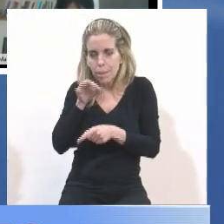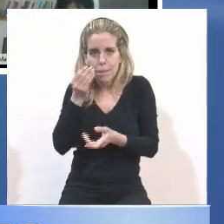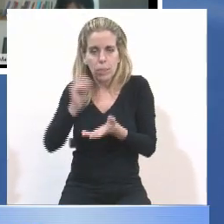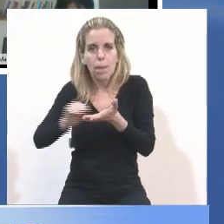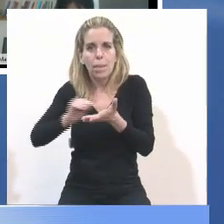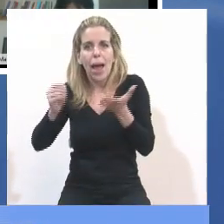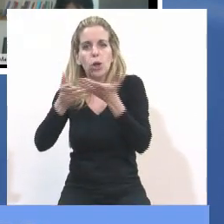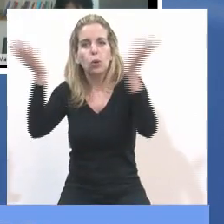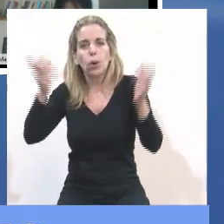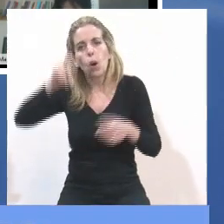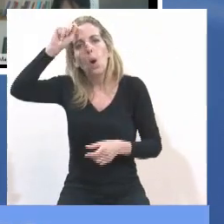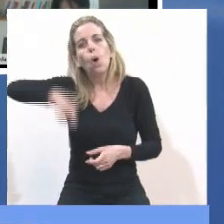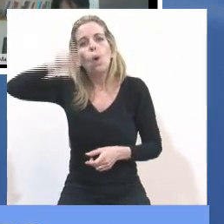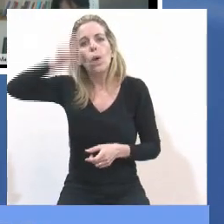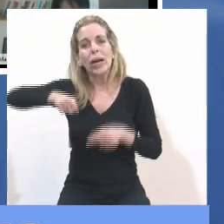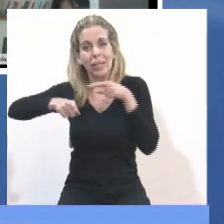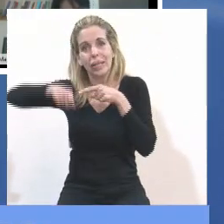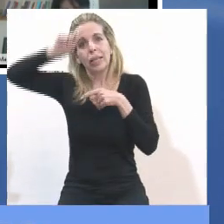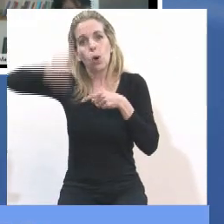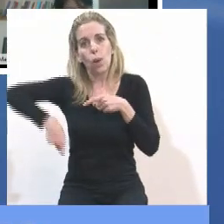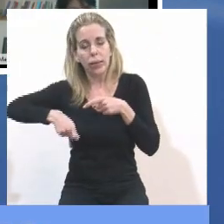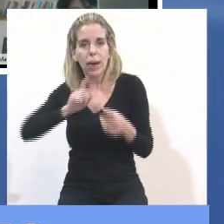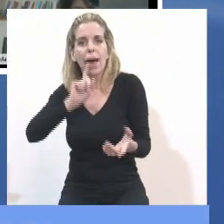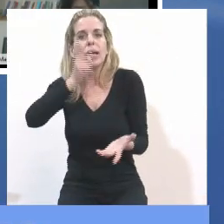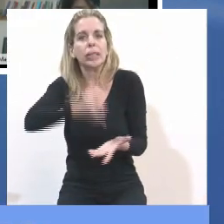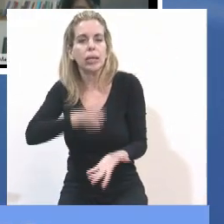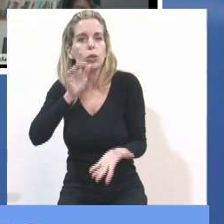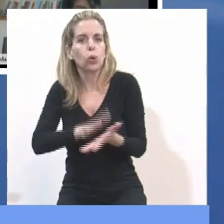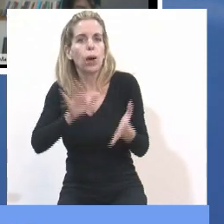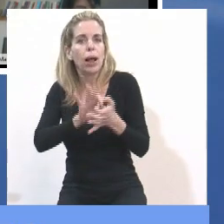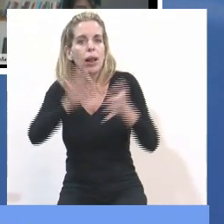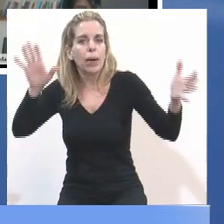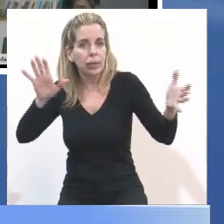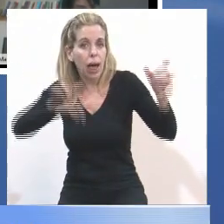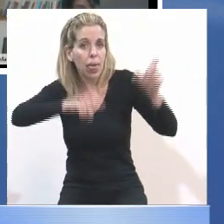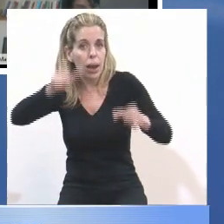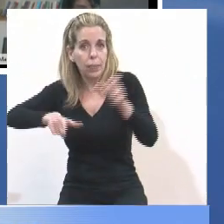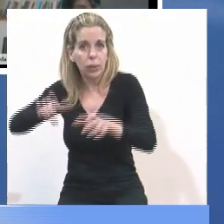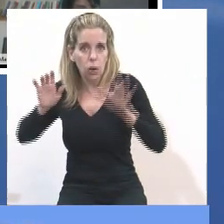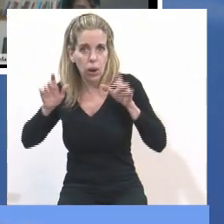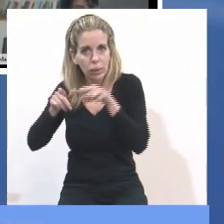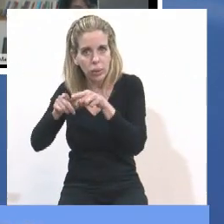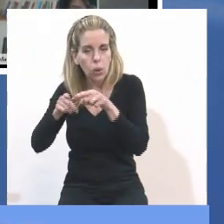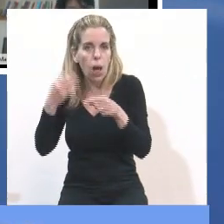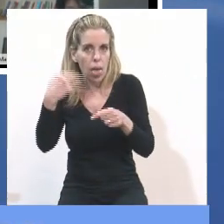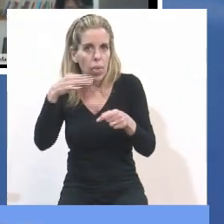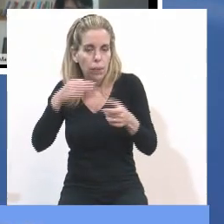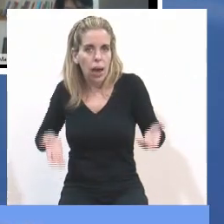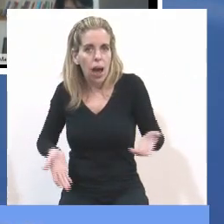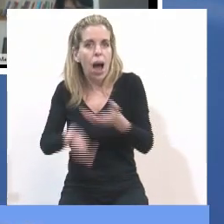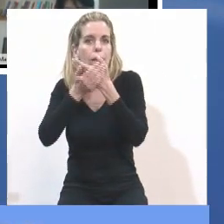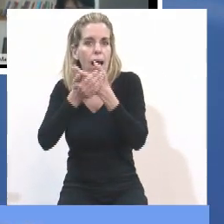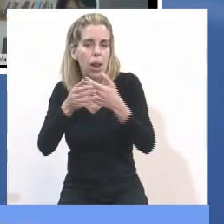funcionario que va a decidir sobre la libertad y la propiedad de cada uno de los argentinos debe estar respaldado por el